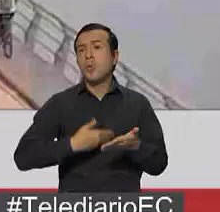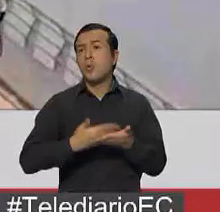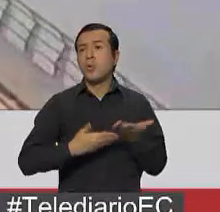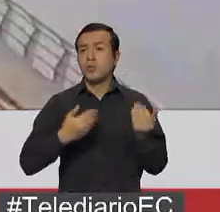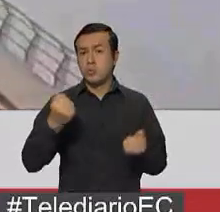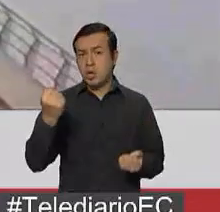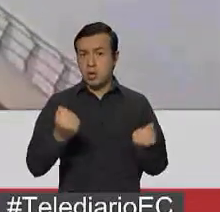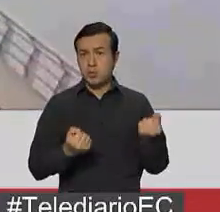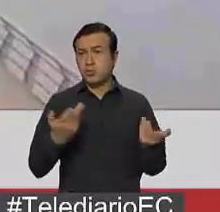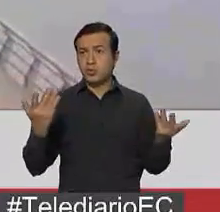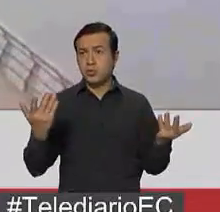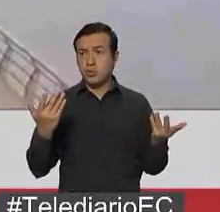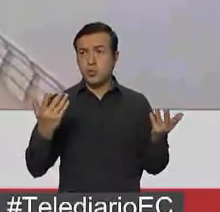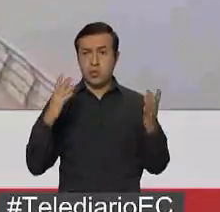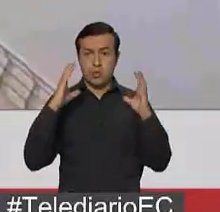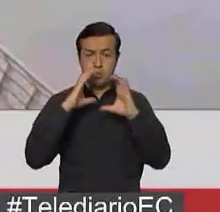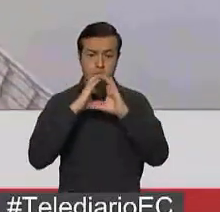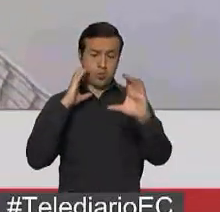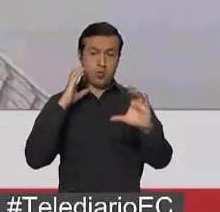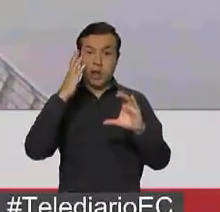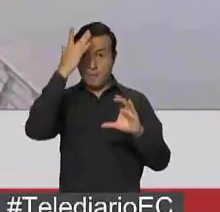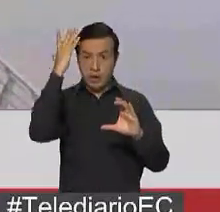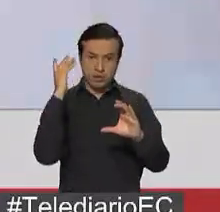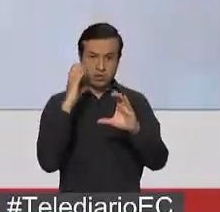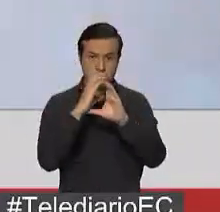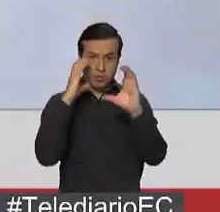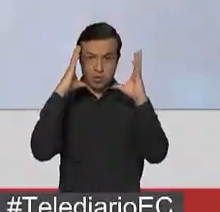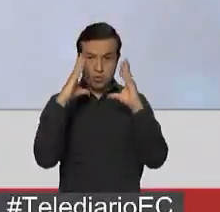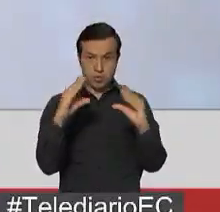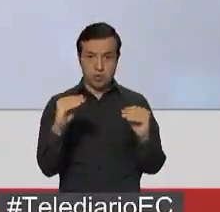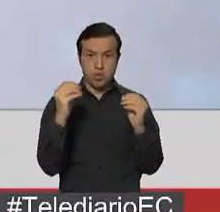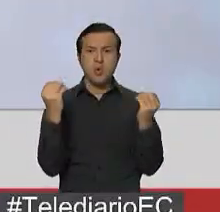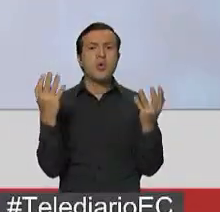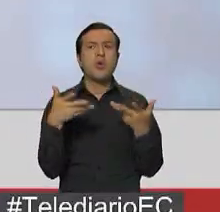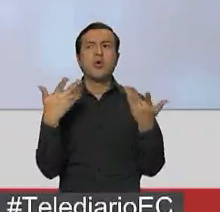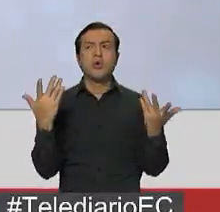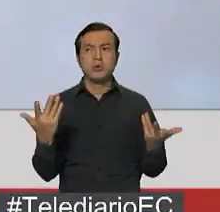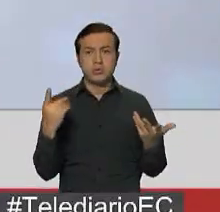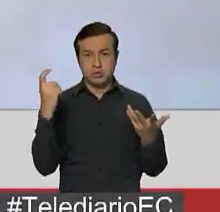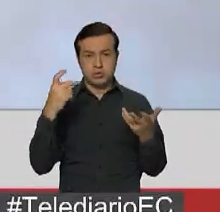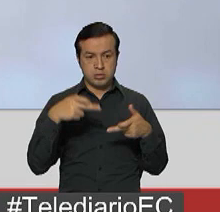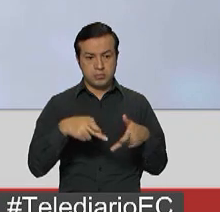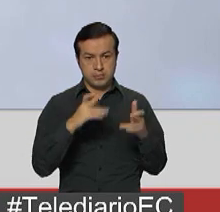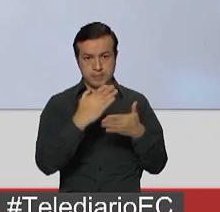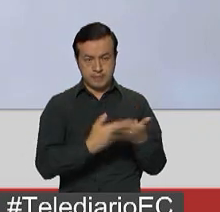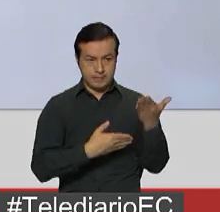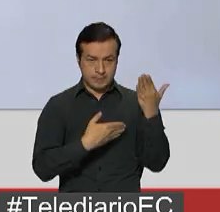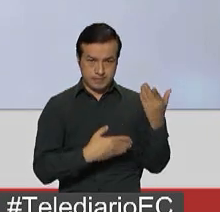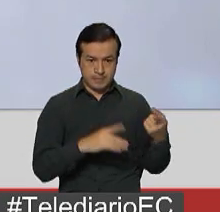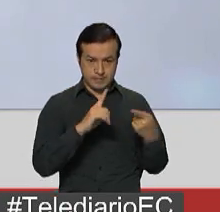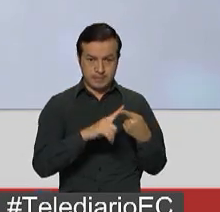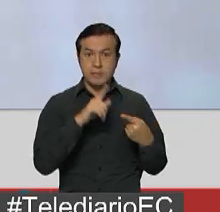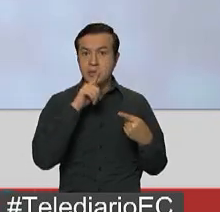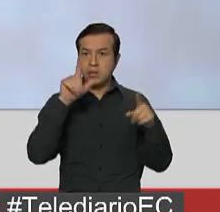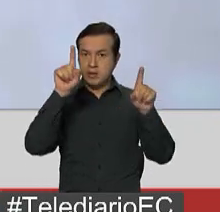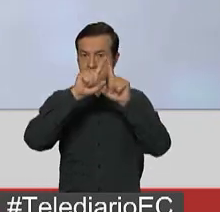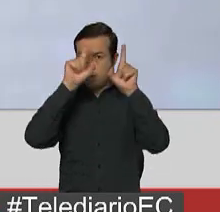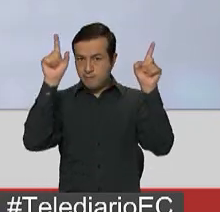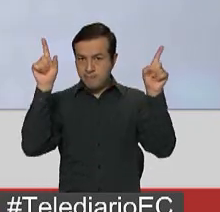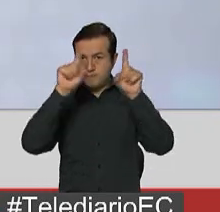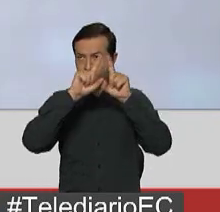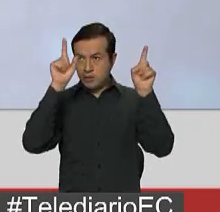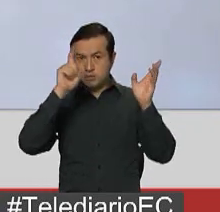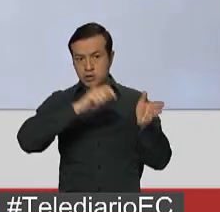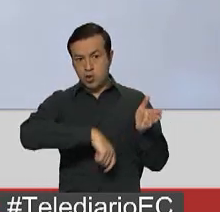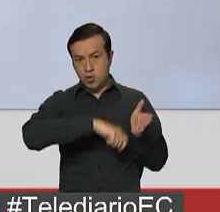los automotores que hacen expreso al personal de empresas autorizadas justamente que secar en sabor salvoconducto de parte de la empresa que